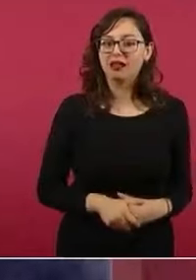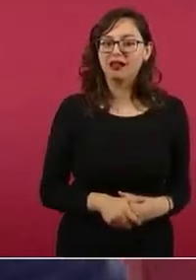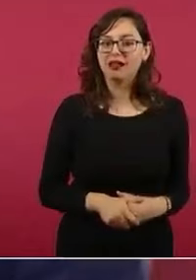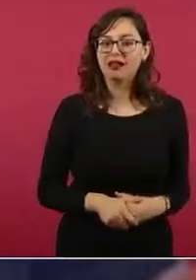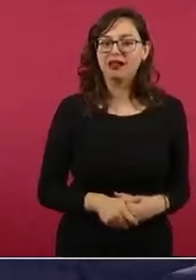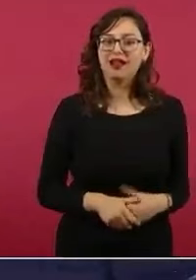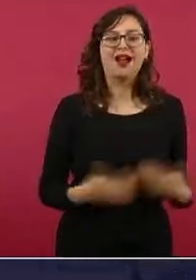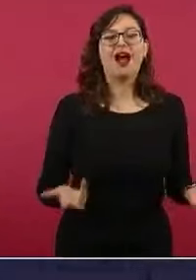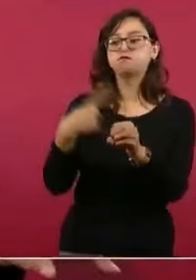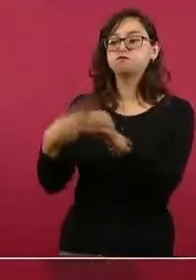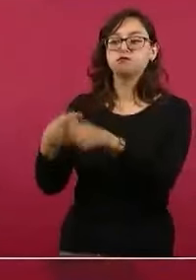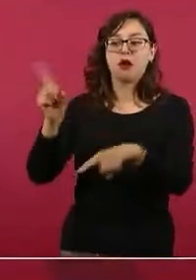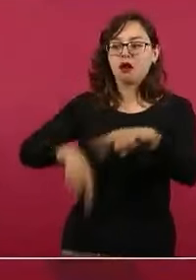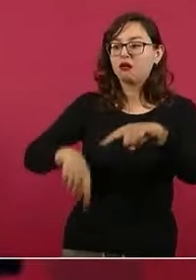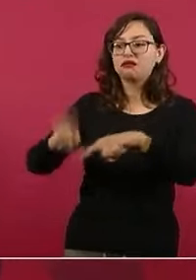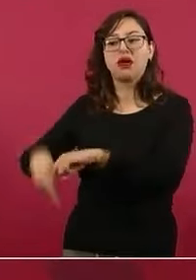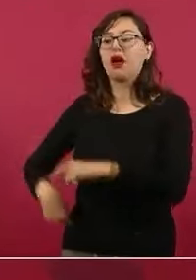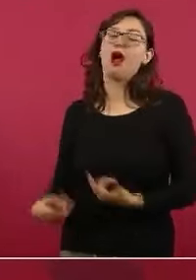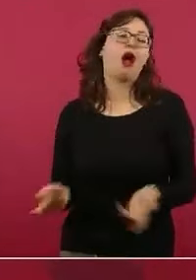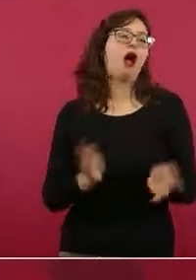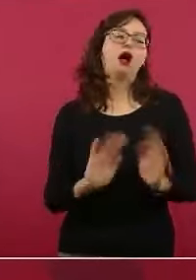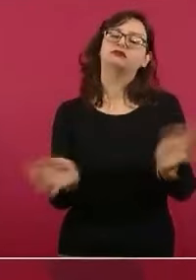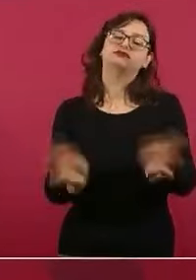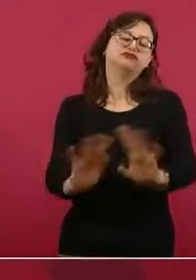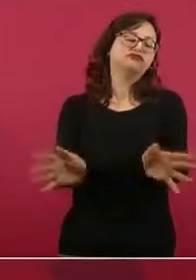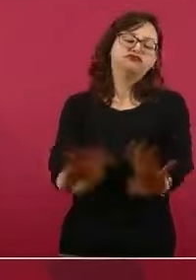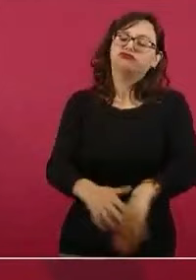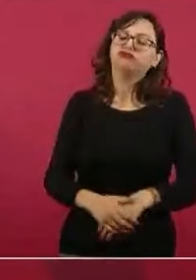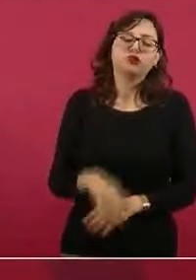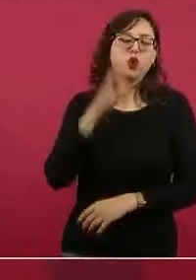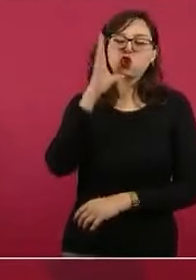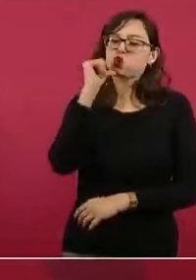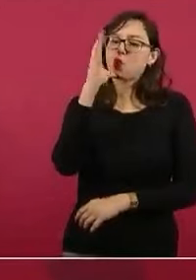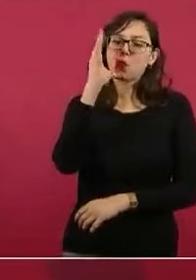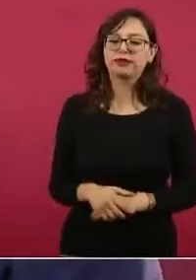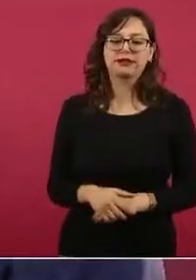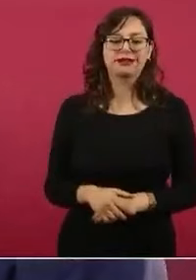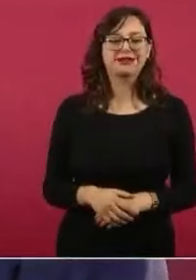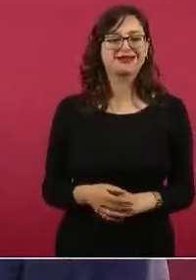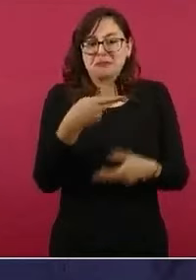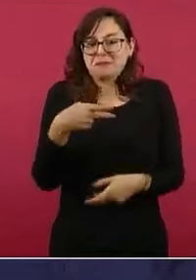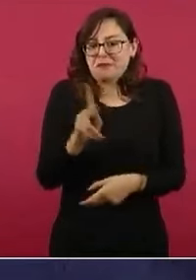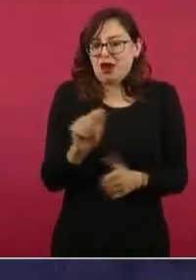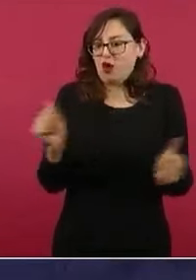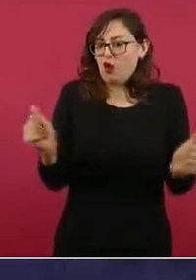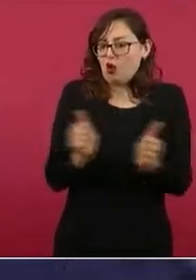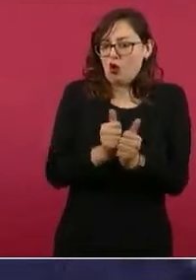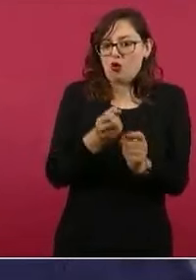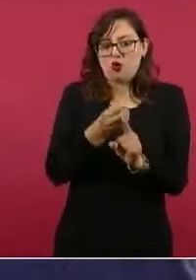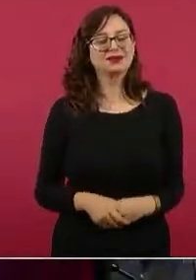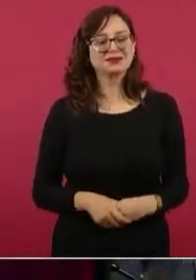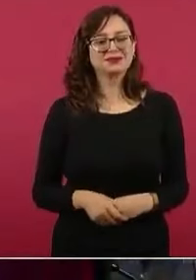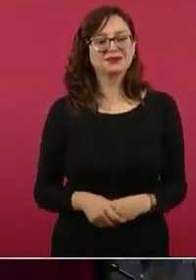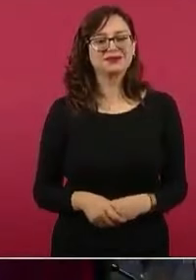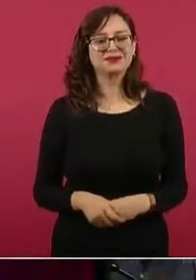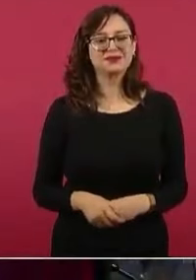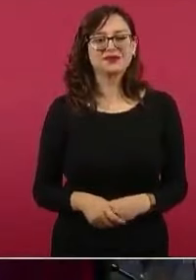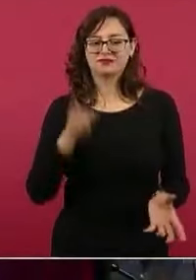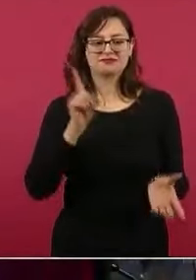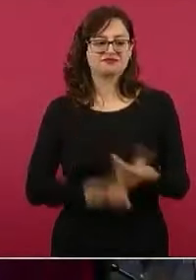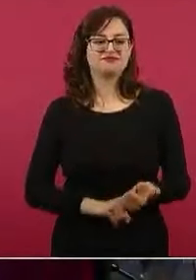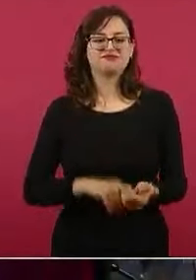Y no van a poder poner orden sin limitar la libertad expresión a todas esas campañas